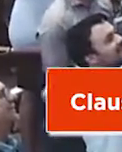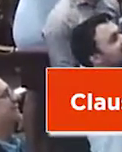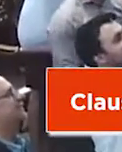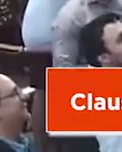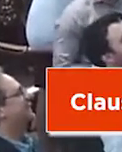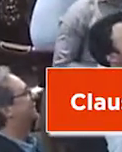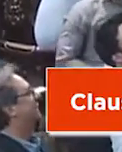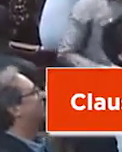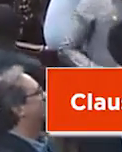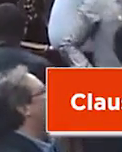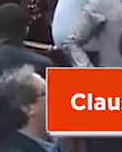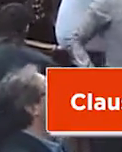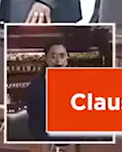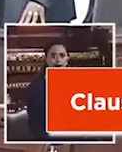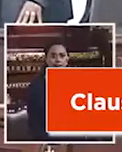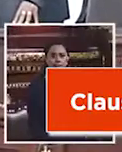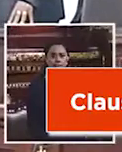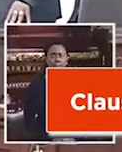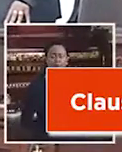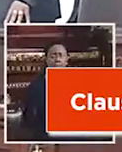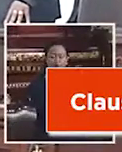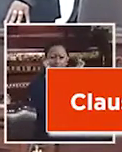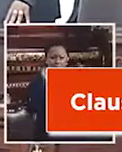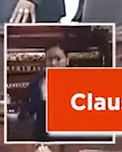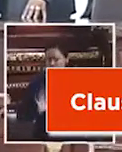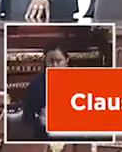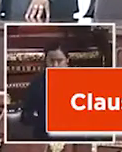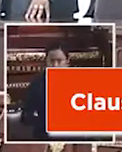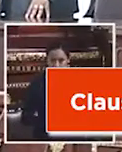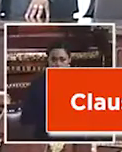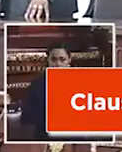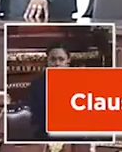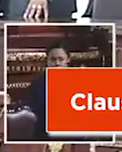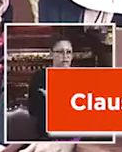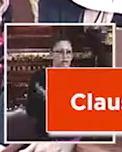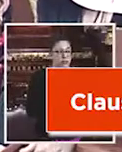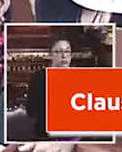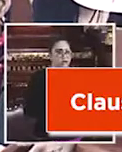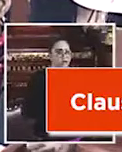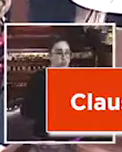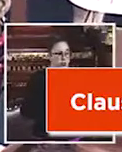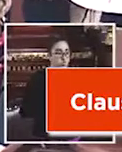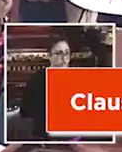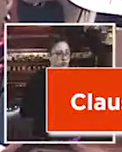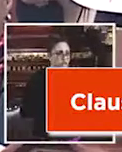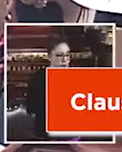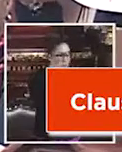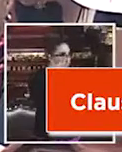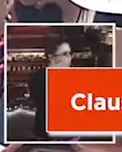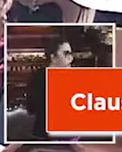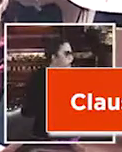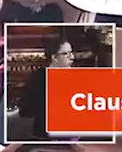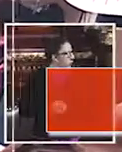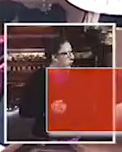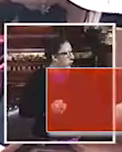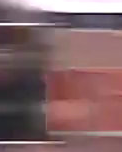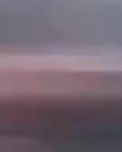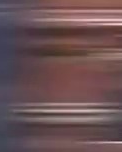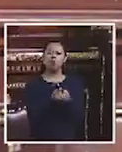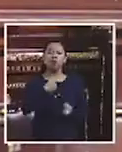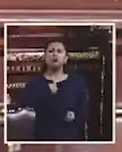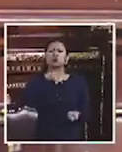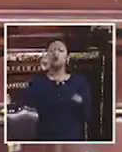clausura formal del primer Parlamento de Mujeres de la Ciudad de México, organizado por la Comisión de Igualdad de Género del Congreso